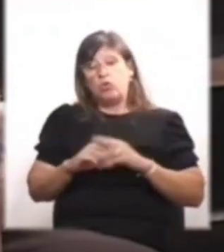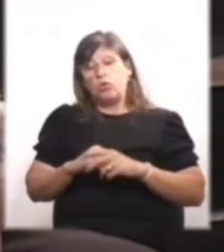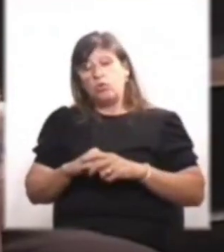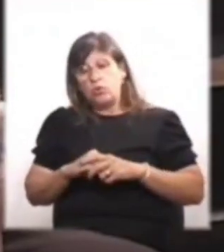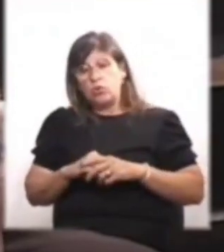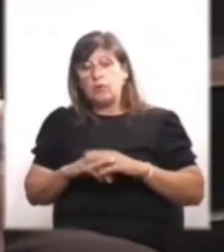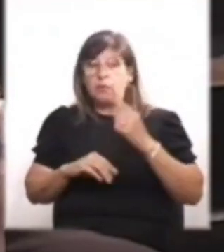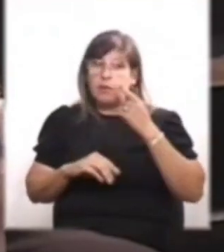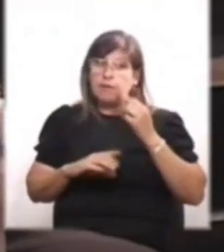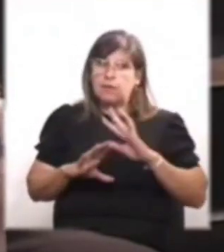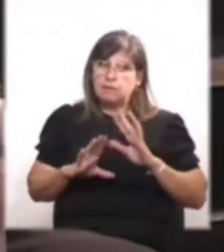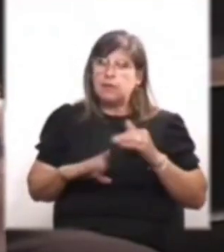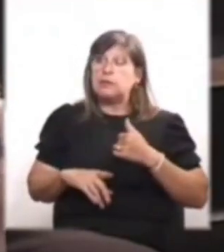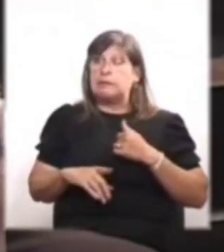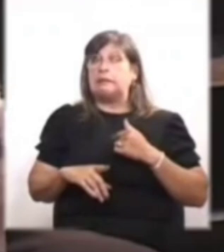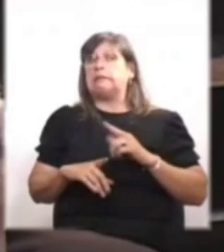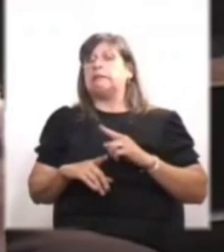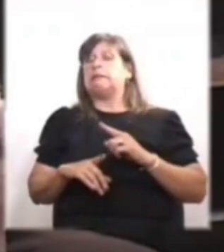nos va a ir en el Senado.